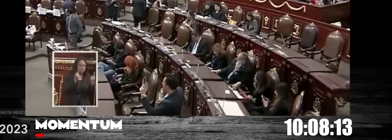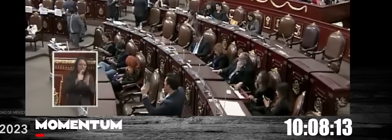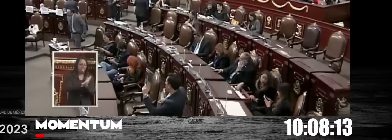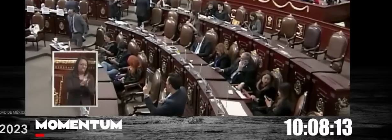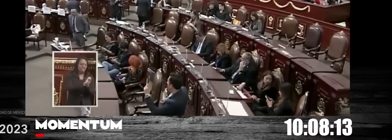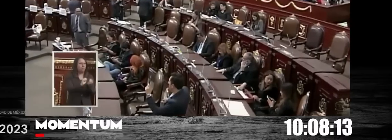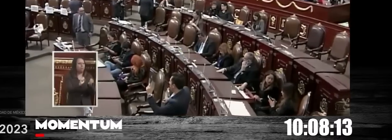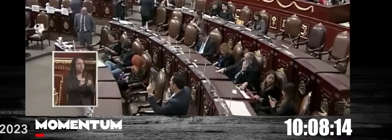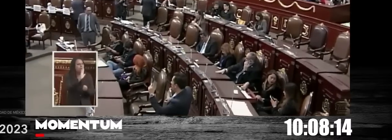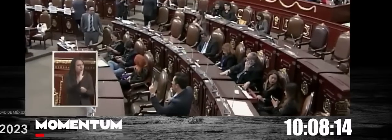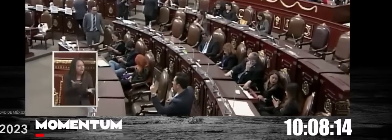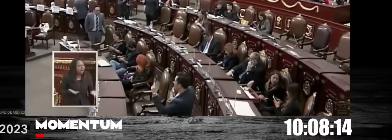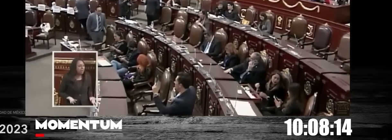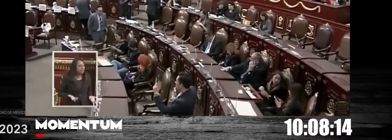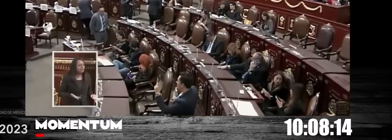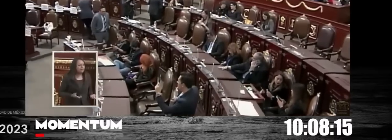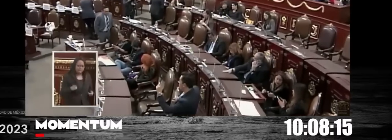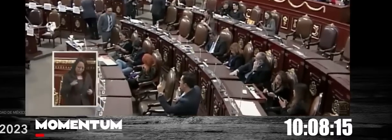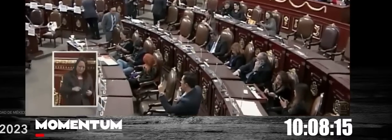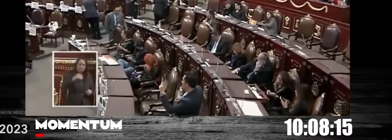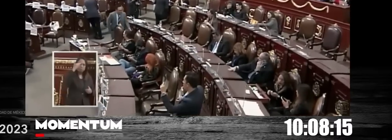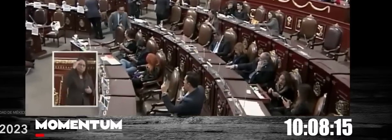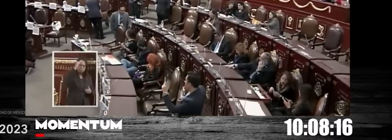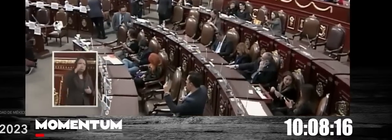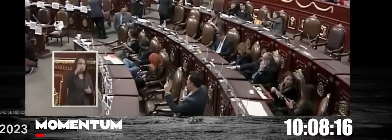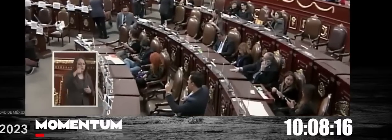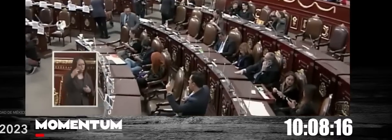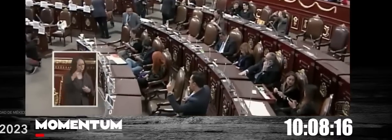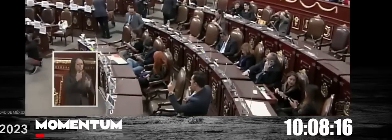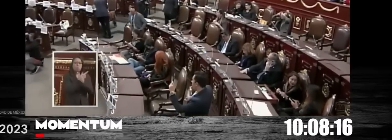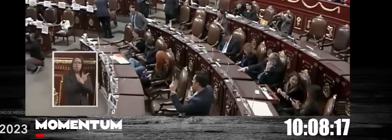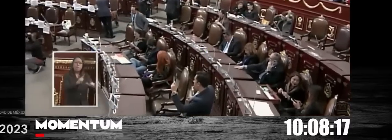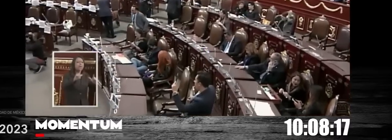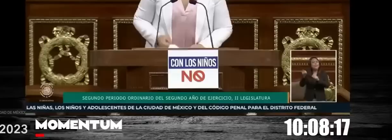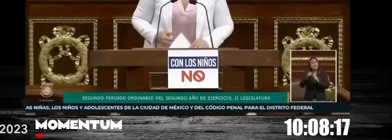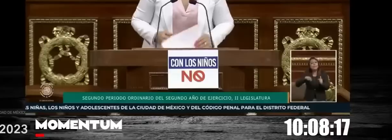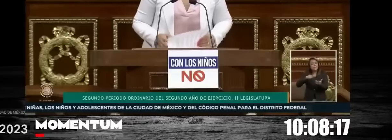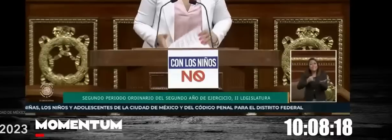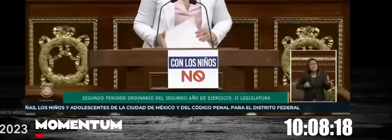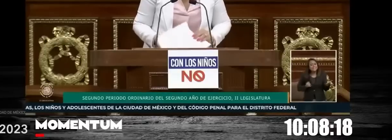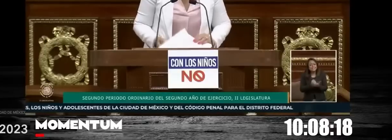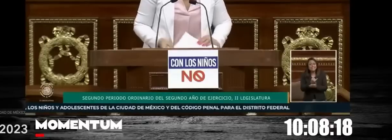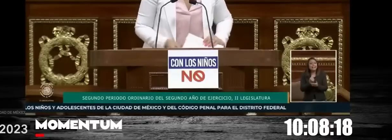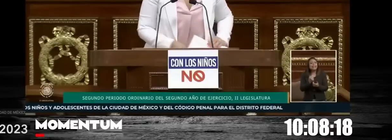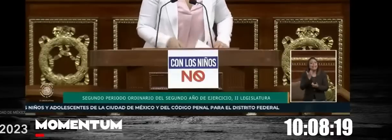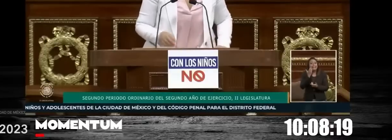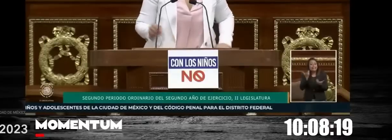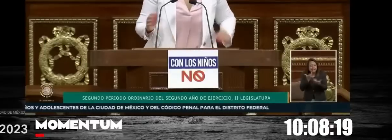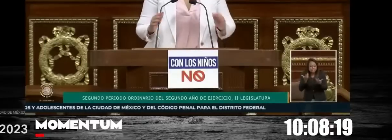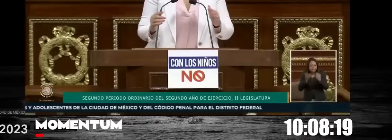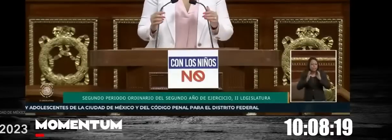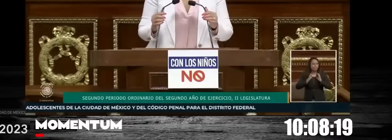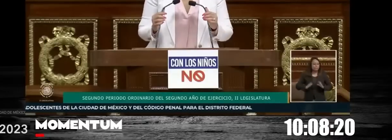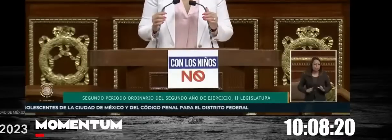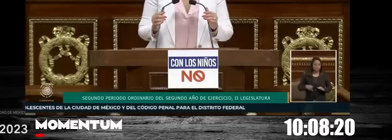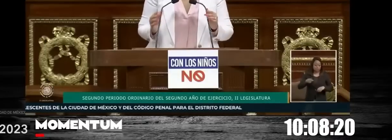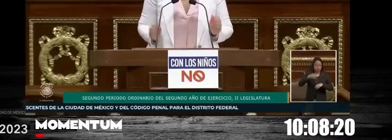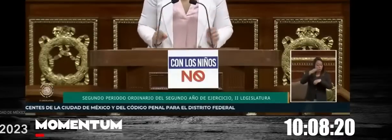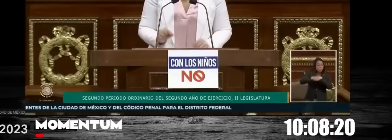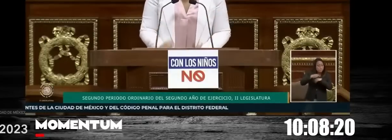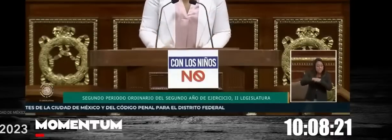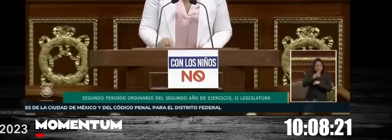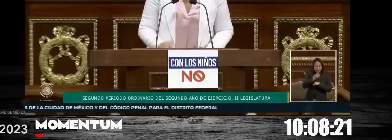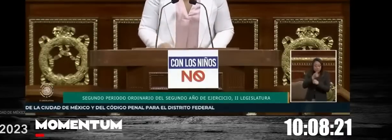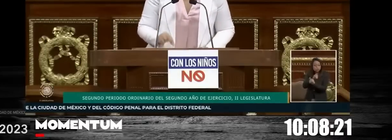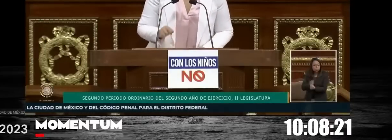decida plenamente con su libertad qué es lo que quieren hacer con su cuerpo. Pero mientras, esos menores,